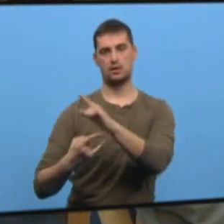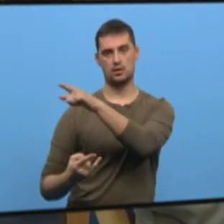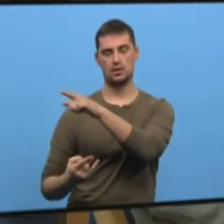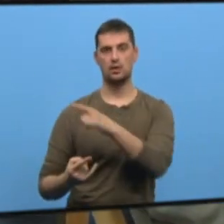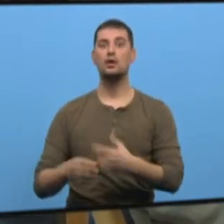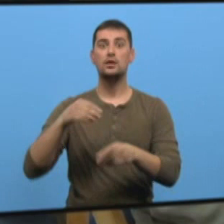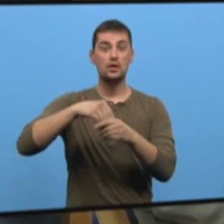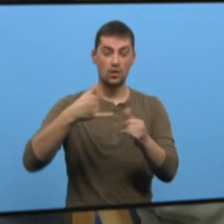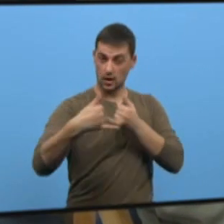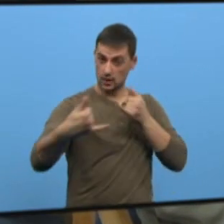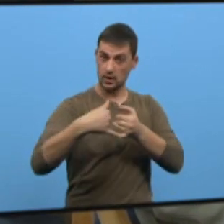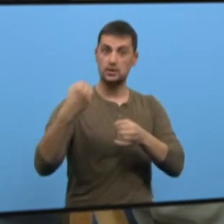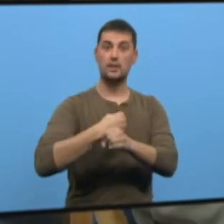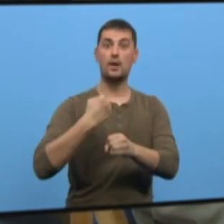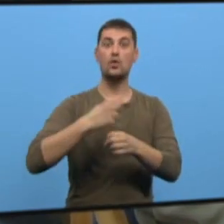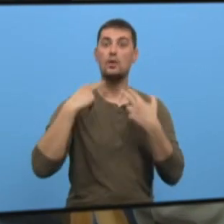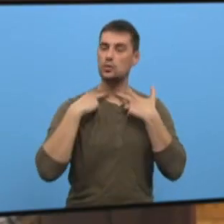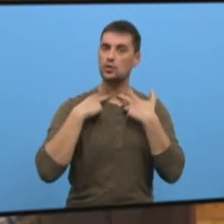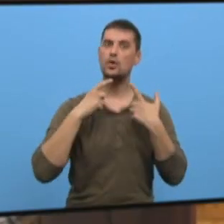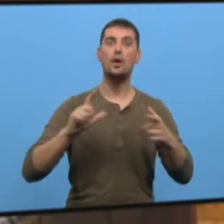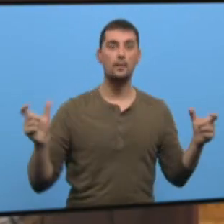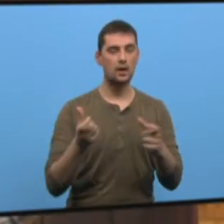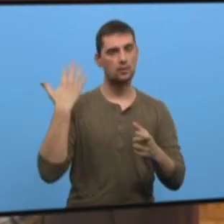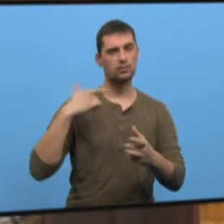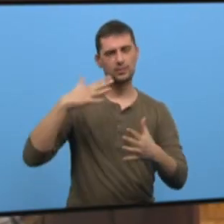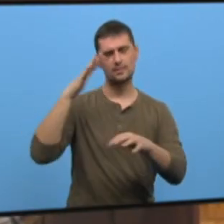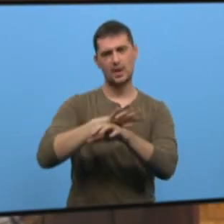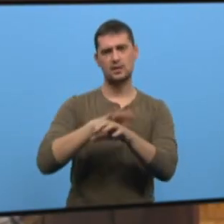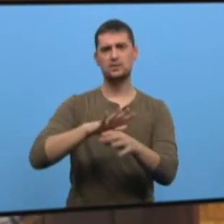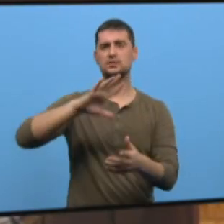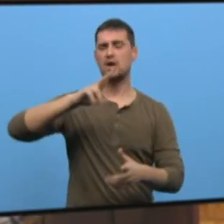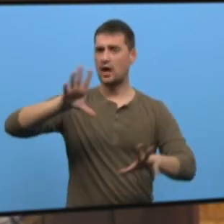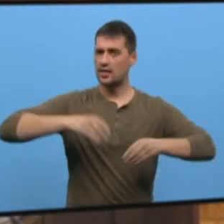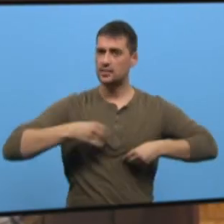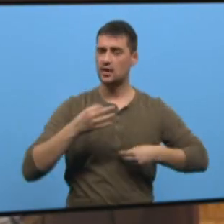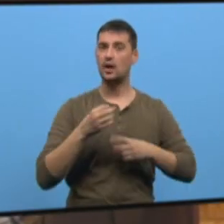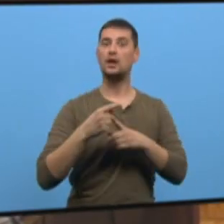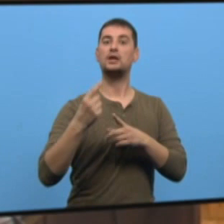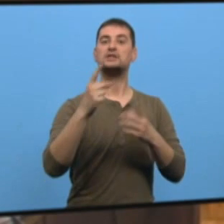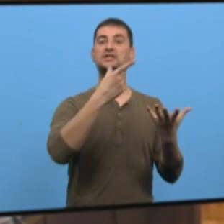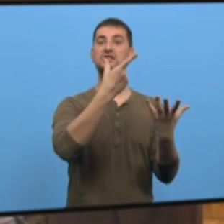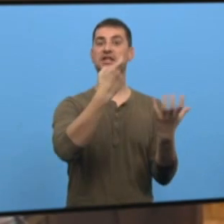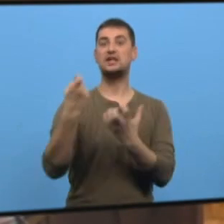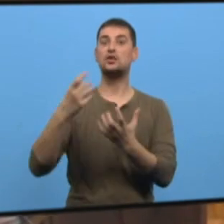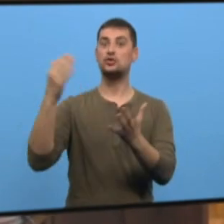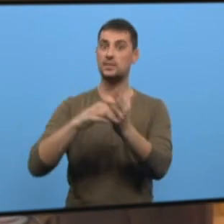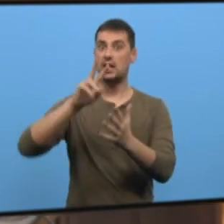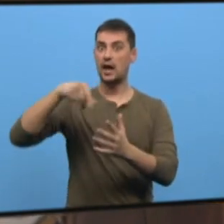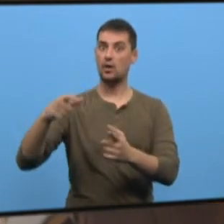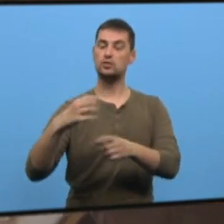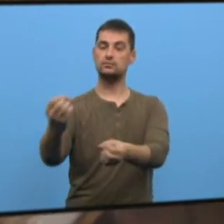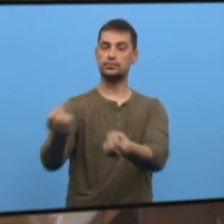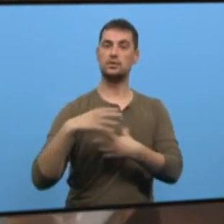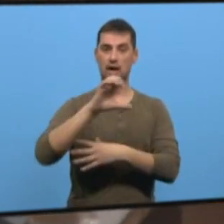dentro dasas de emprego deputación pleno aprobó Este martes aceptar 600.000 má que l concedeu a fondo social